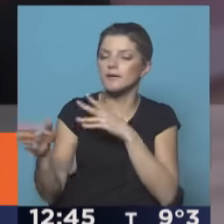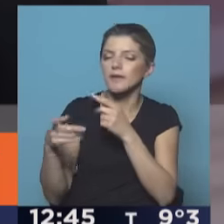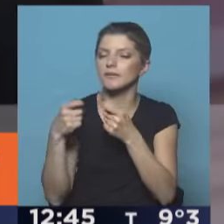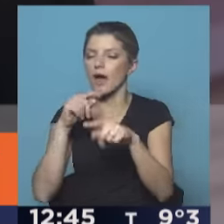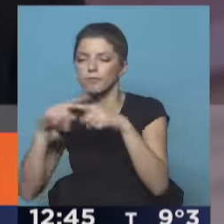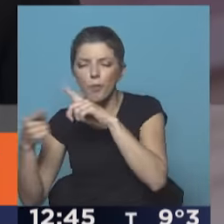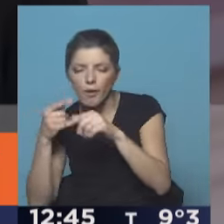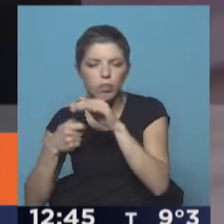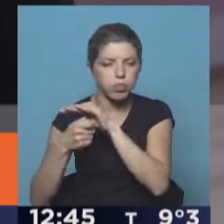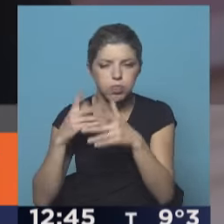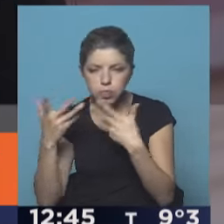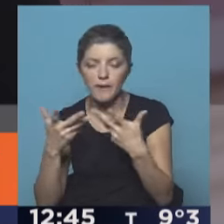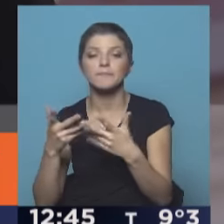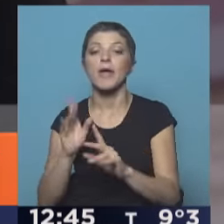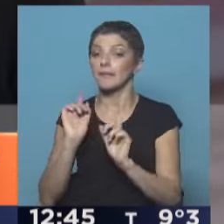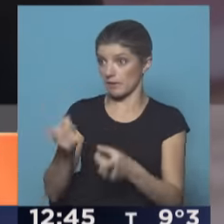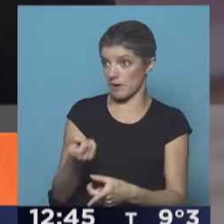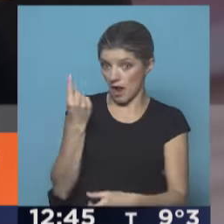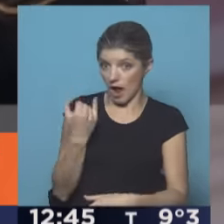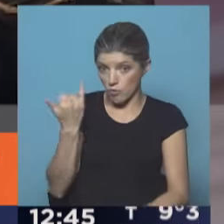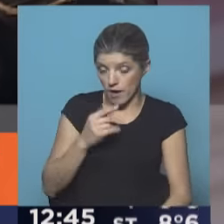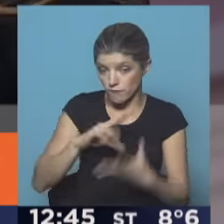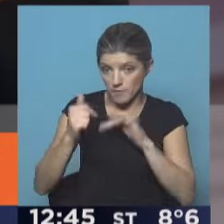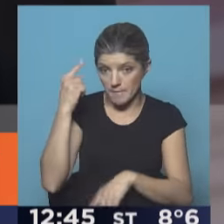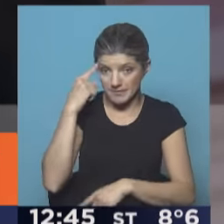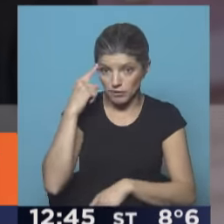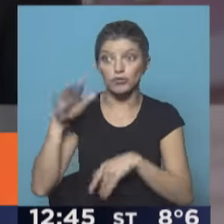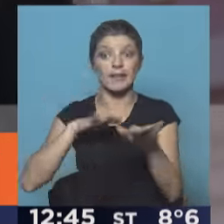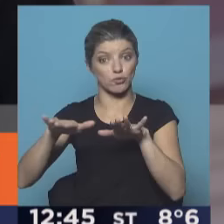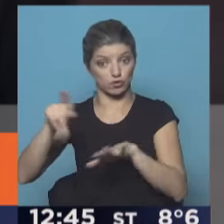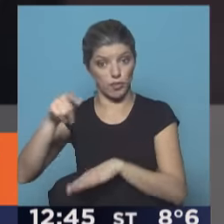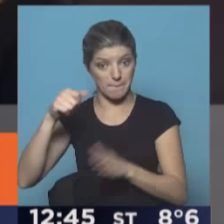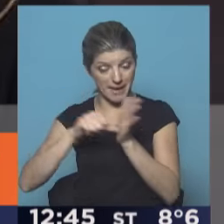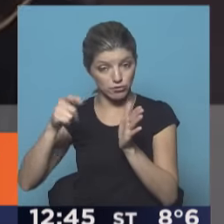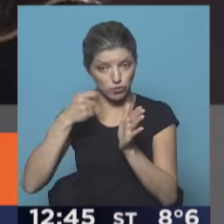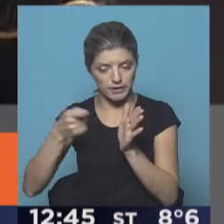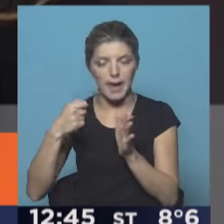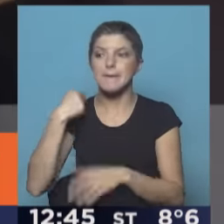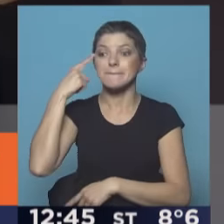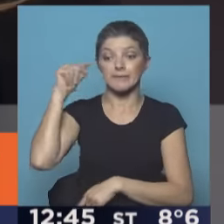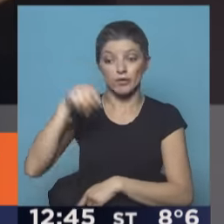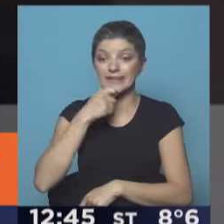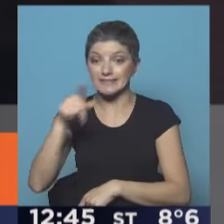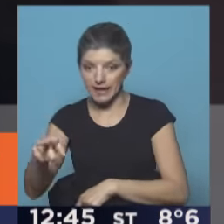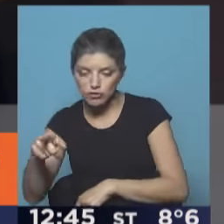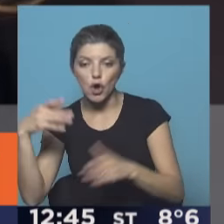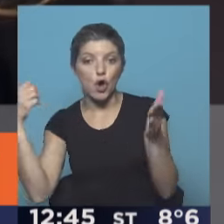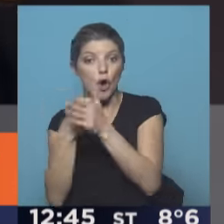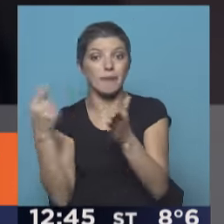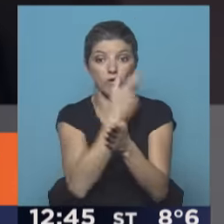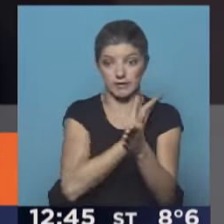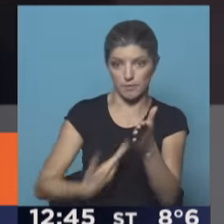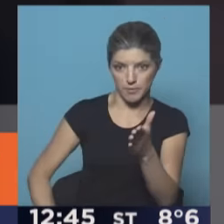José eh También hay una teoría conspirativa en relación a lo que está ocurriendo en Turquía acerca de que esto le permitiría a erdogan